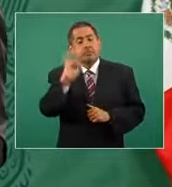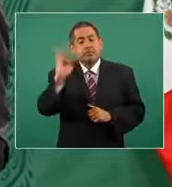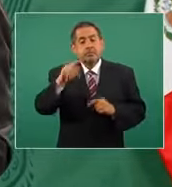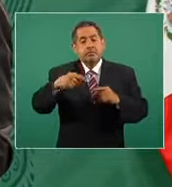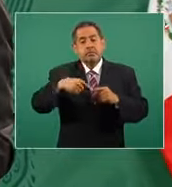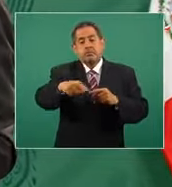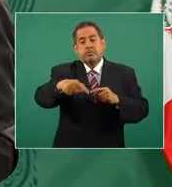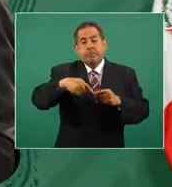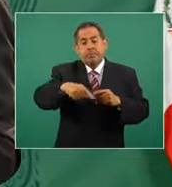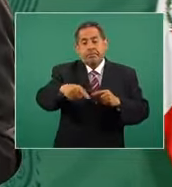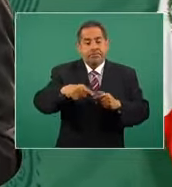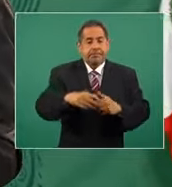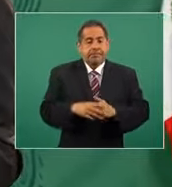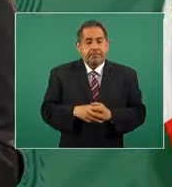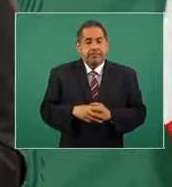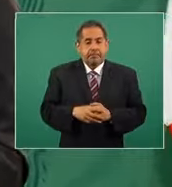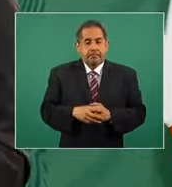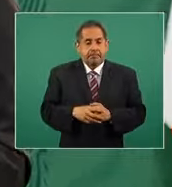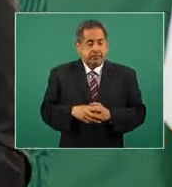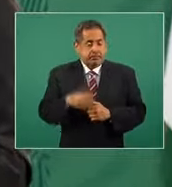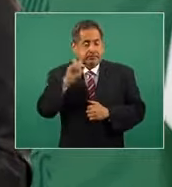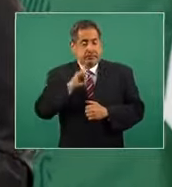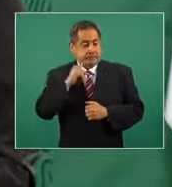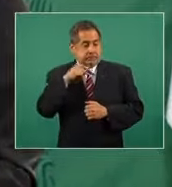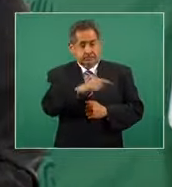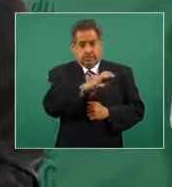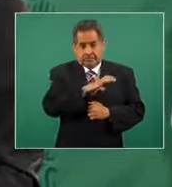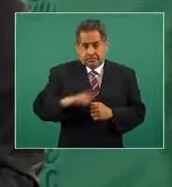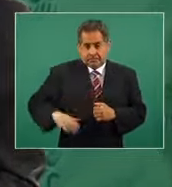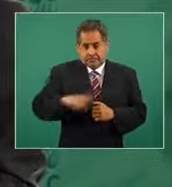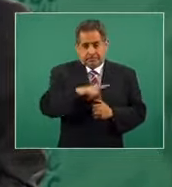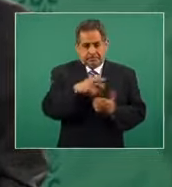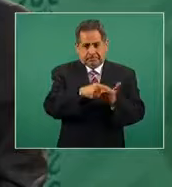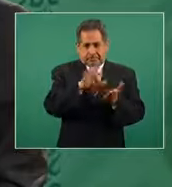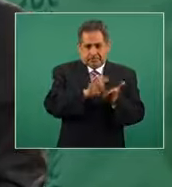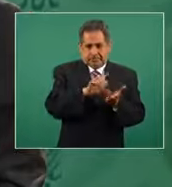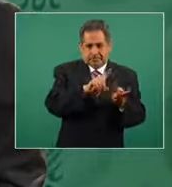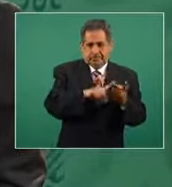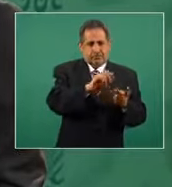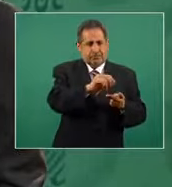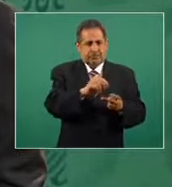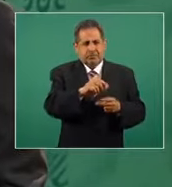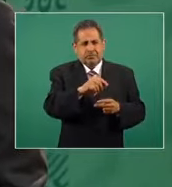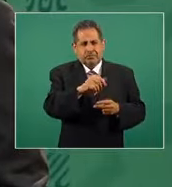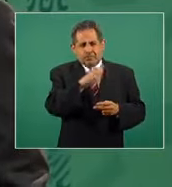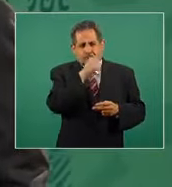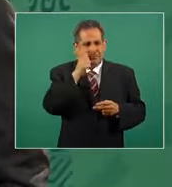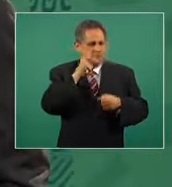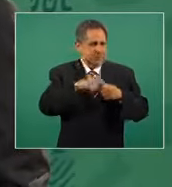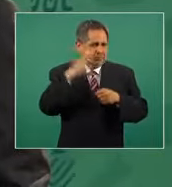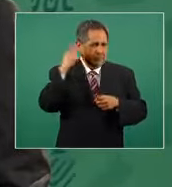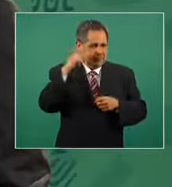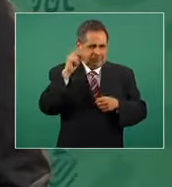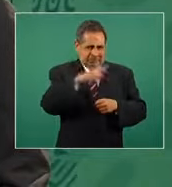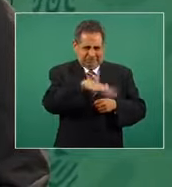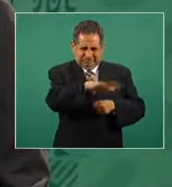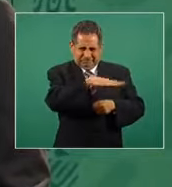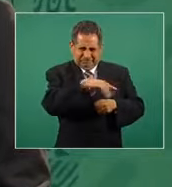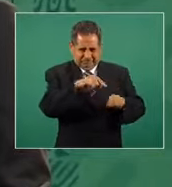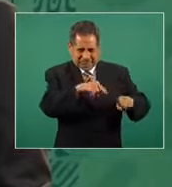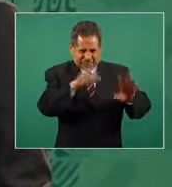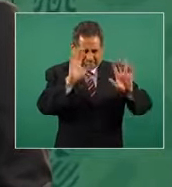que esta candidata de Playa del Carmen o de Benito Juárez, de donde